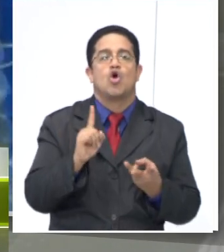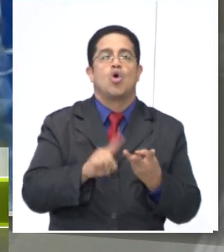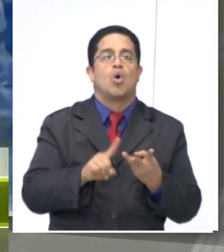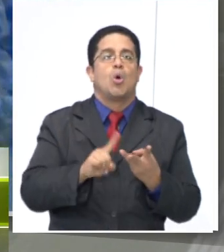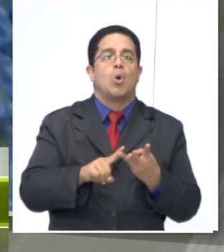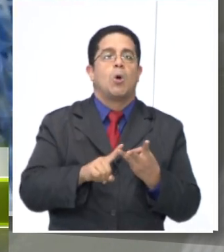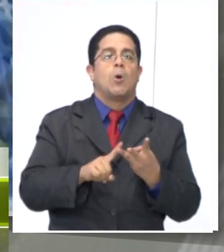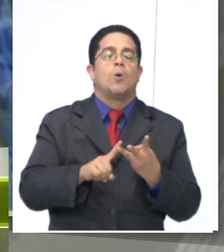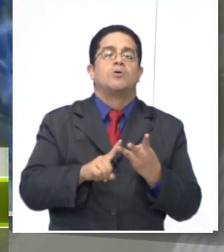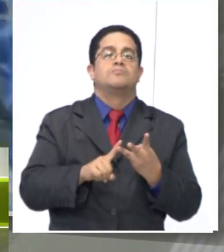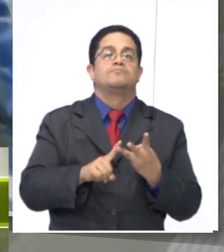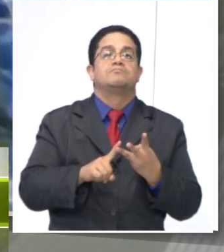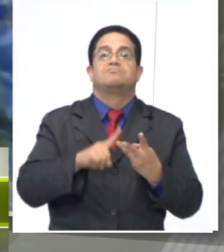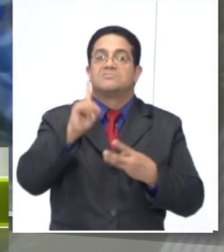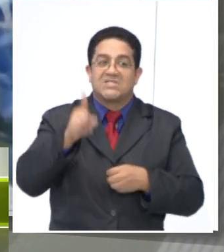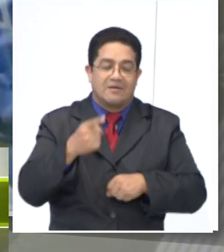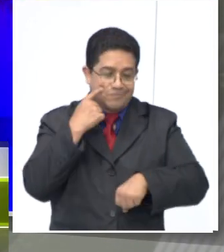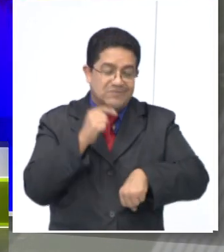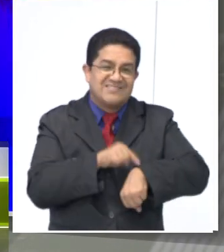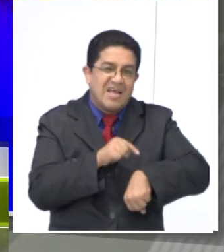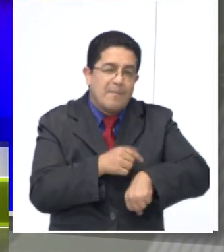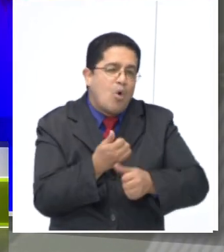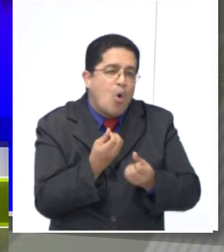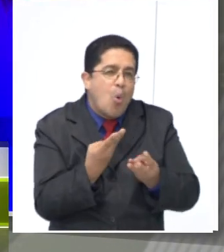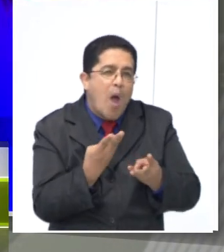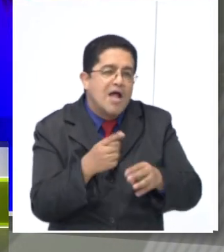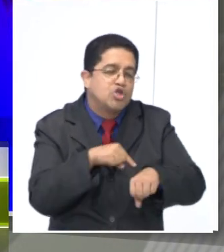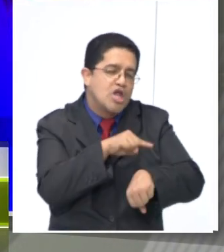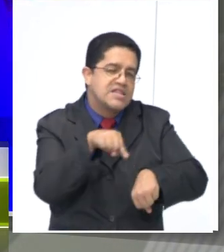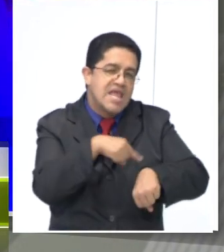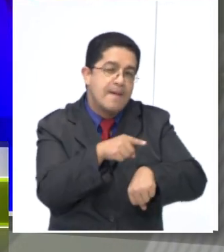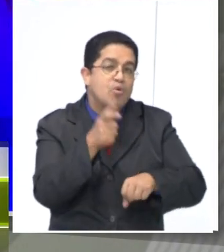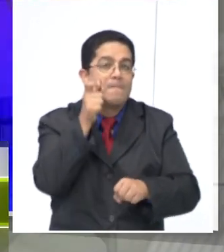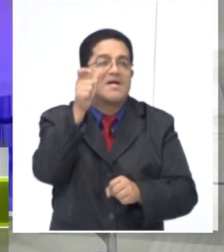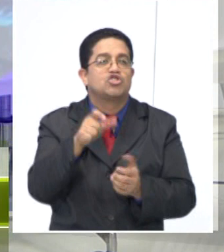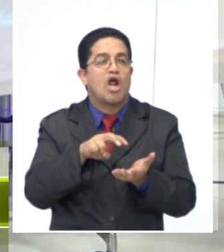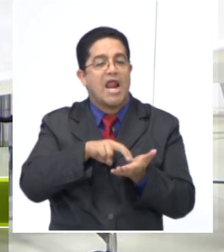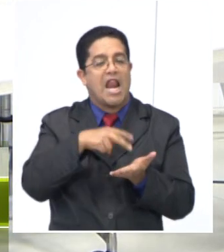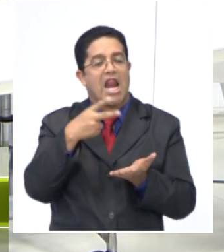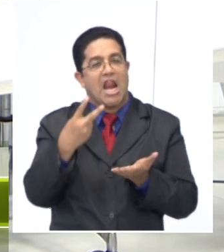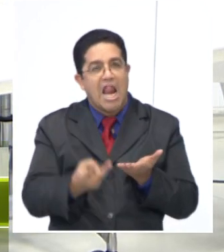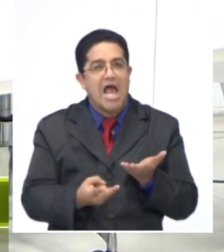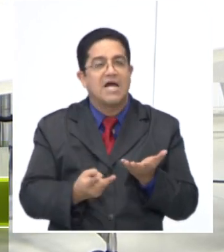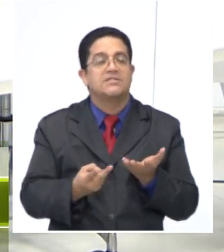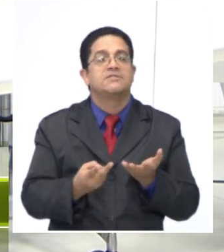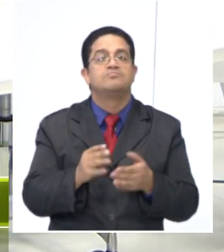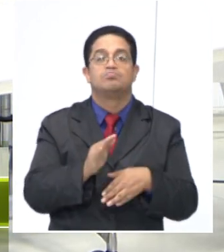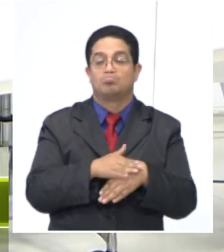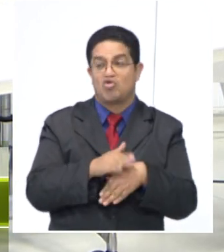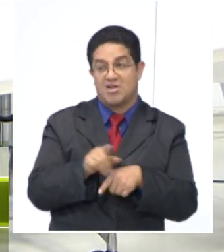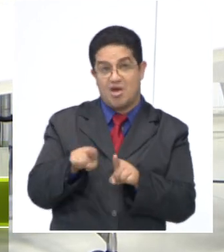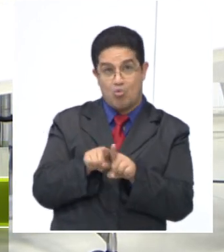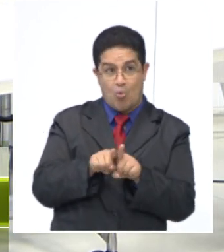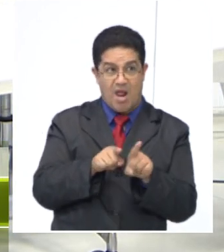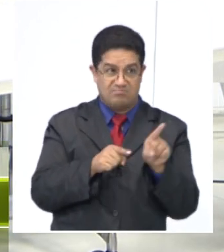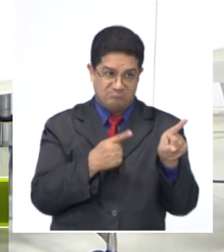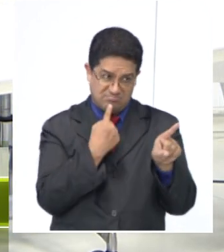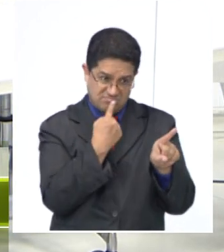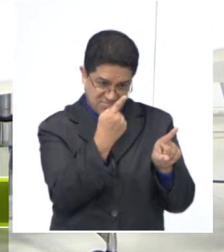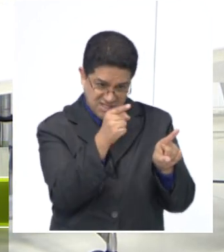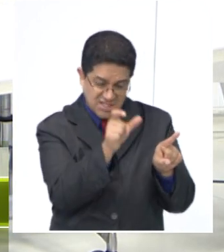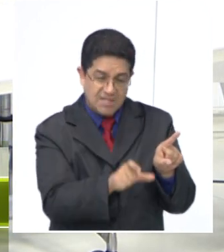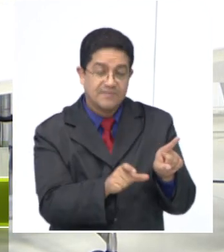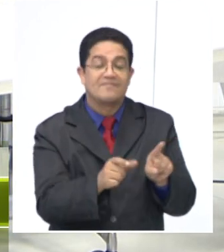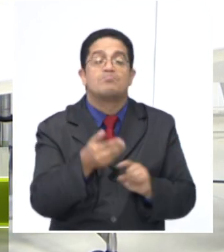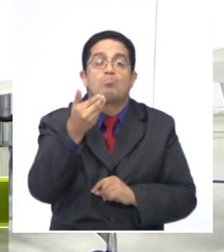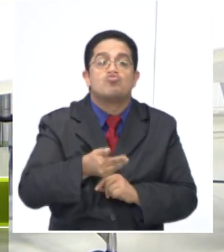conciencia. Llevar el tiempo es algo muy importante también, saber cuánto tiempo el paciente para darle esa información, porque como tú lo dijiste, es muy importante que el